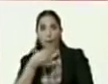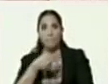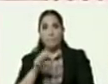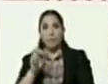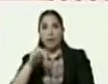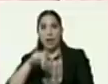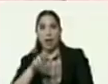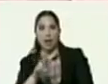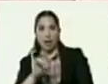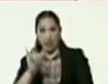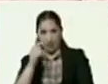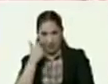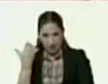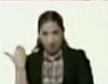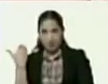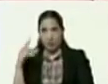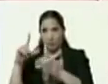Peinado